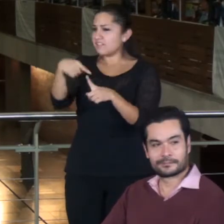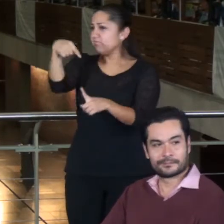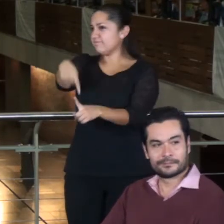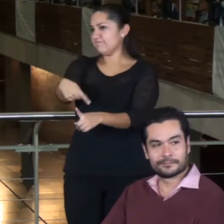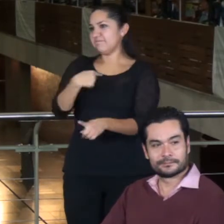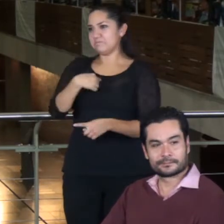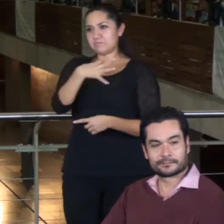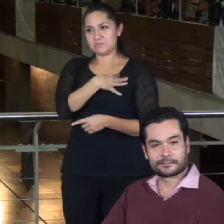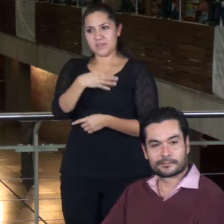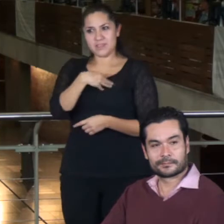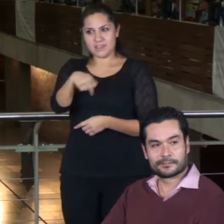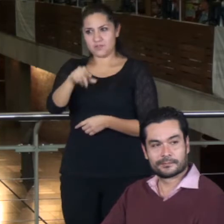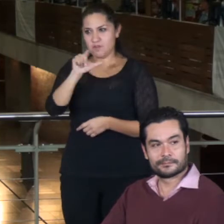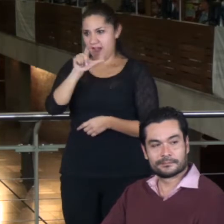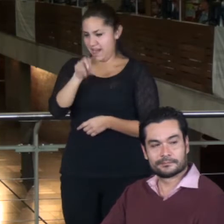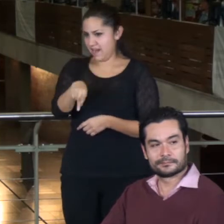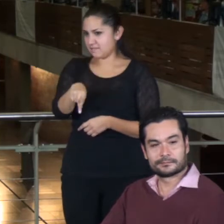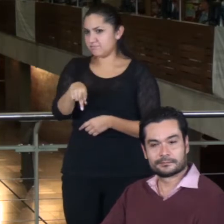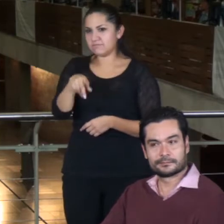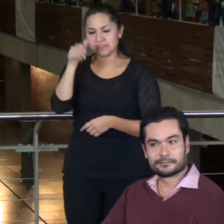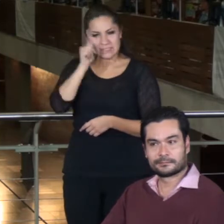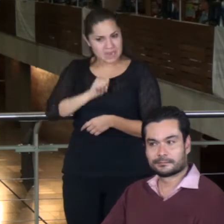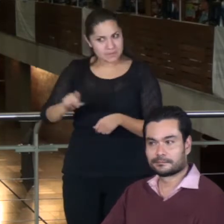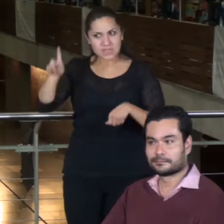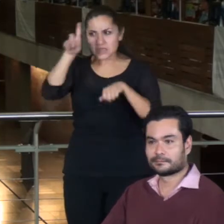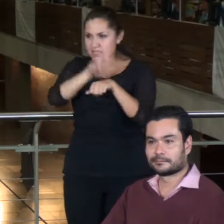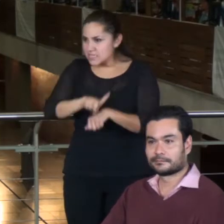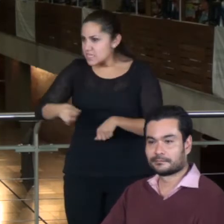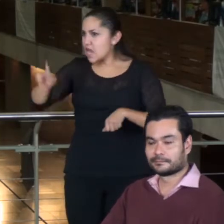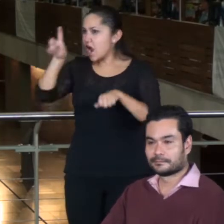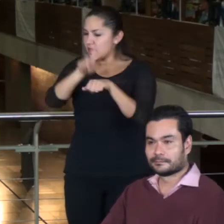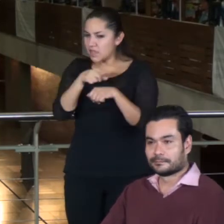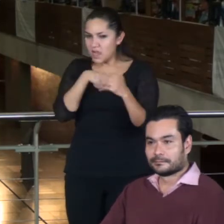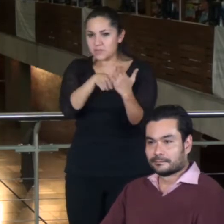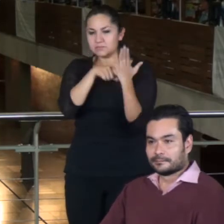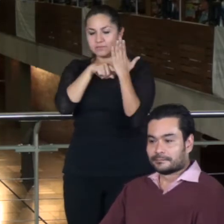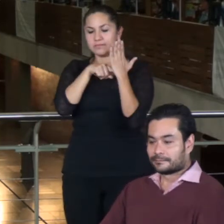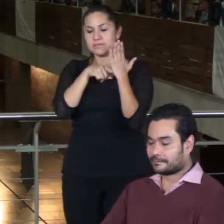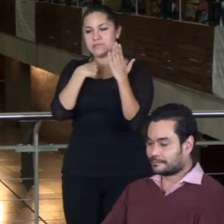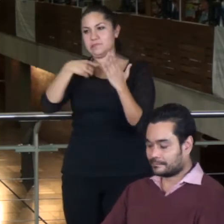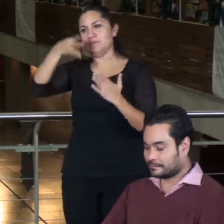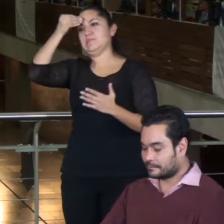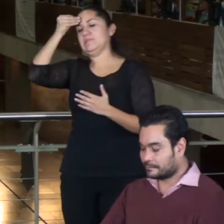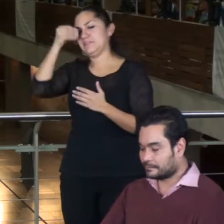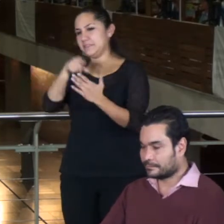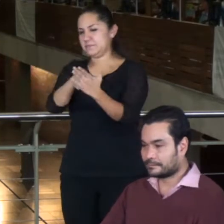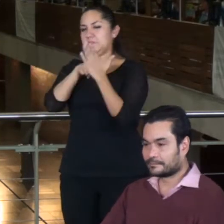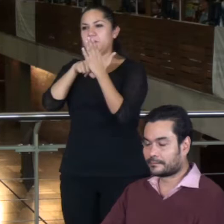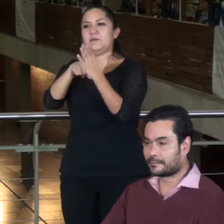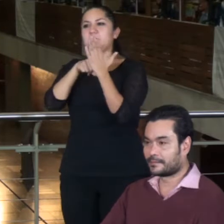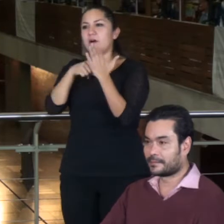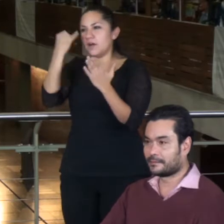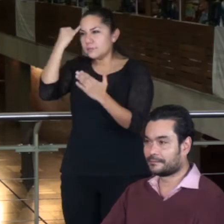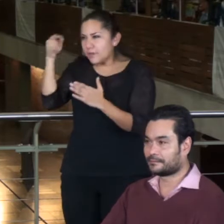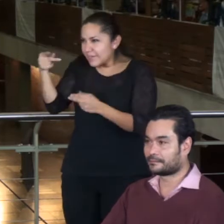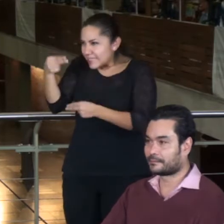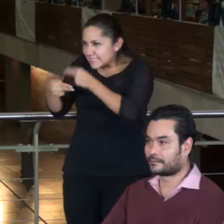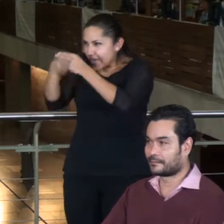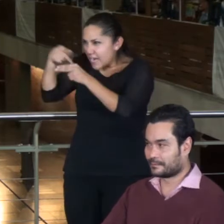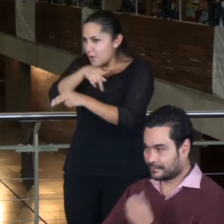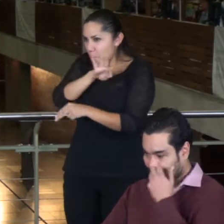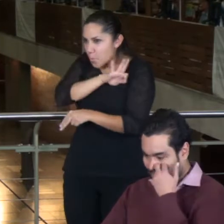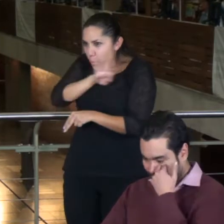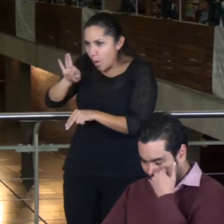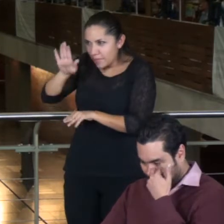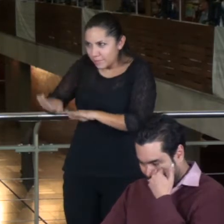y me enseña lecciones todos los días si él puede subir alternadamente las escaleras todos podemos hacer muchas más cosas